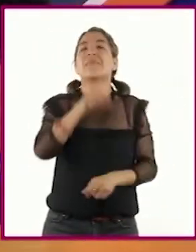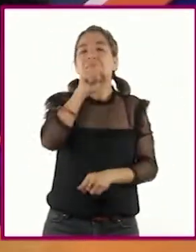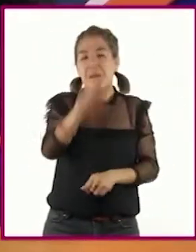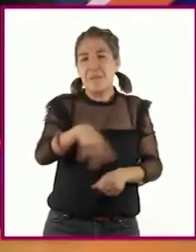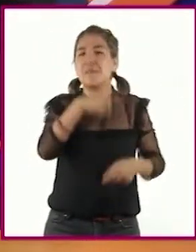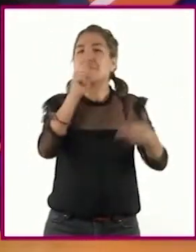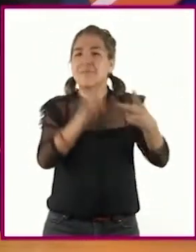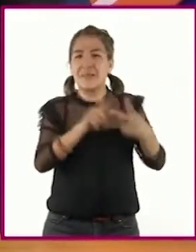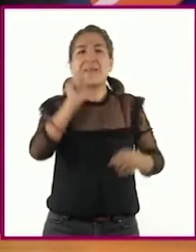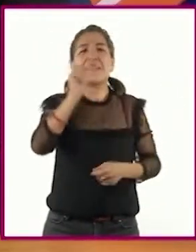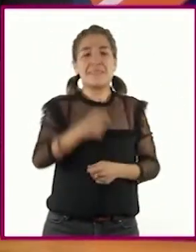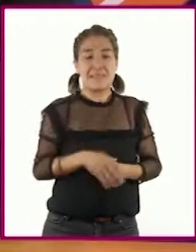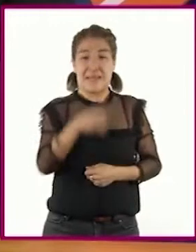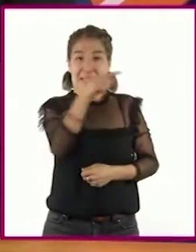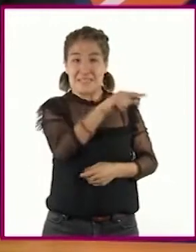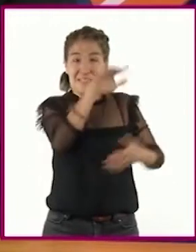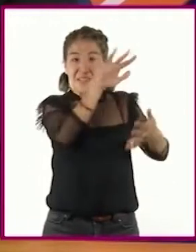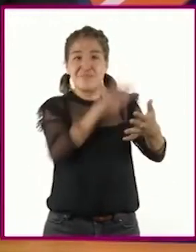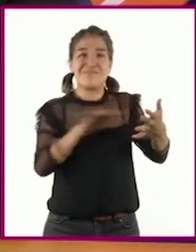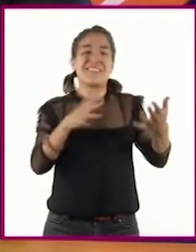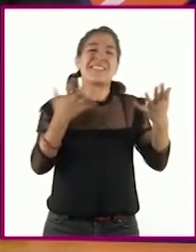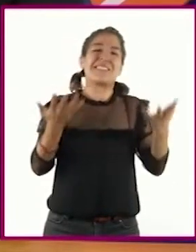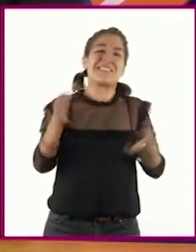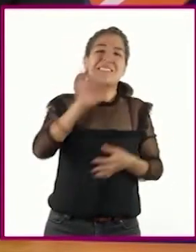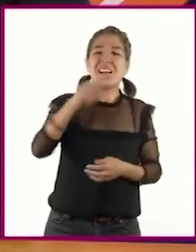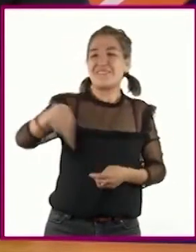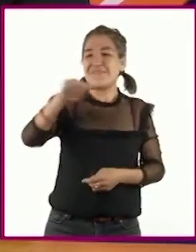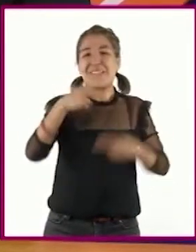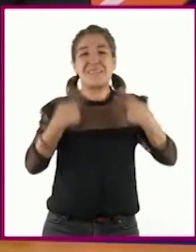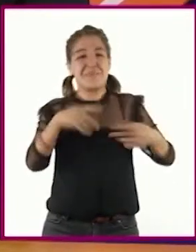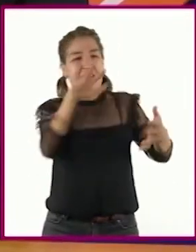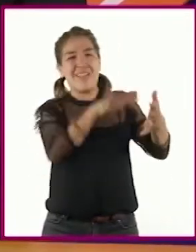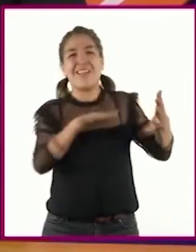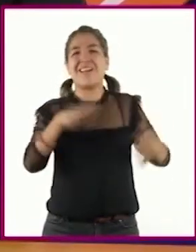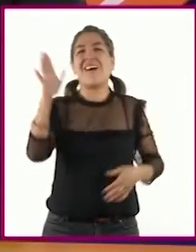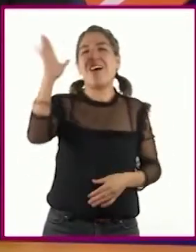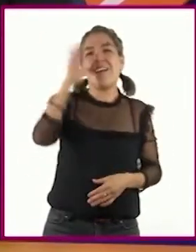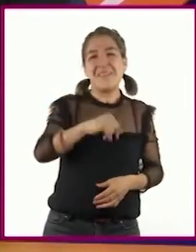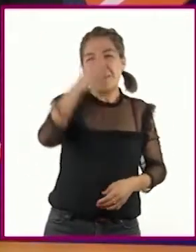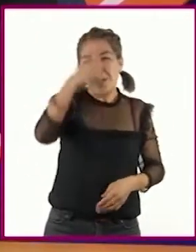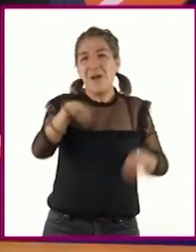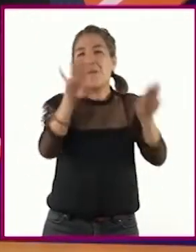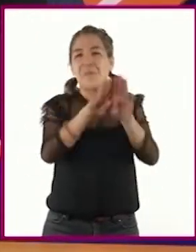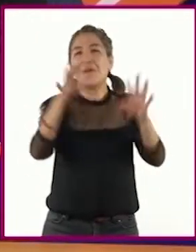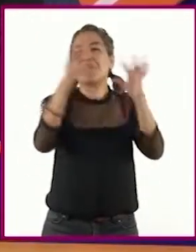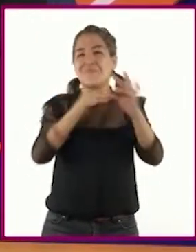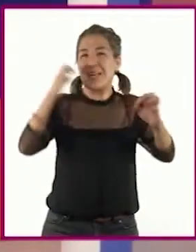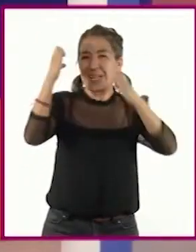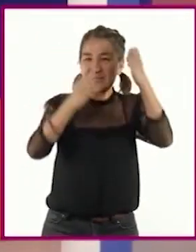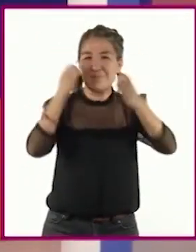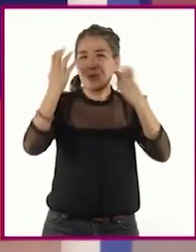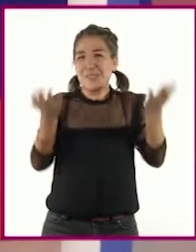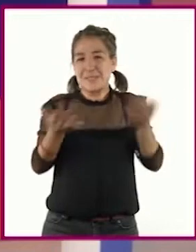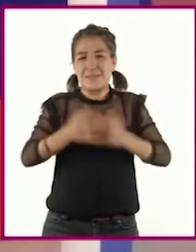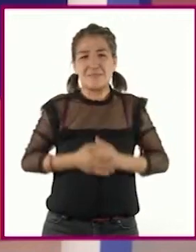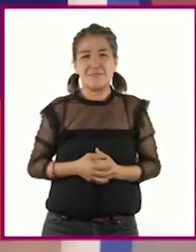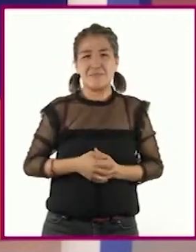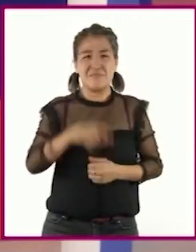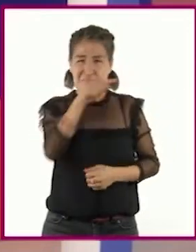lugar, estos artículos quizá no sean los más idóneos para comenzar su exposición. ¿No